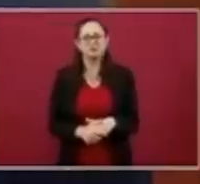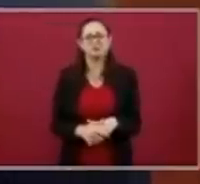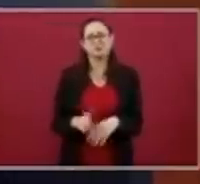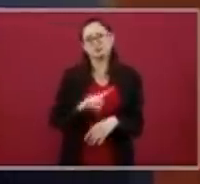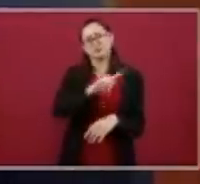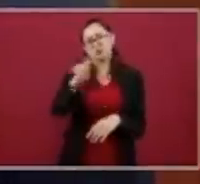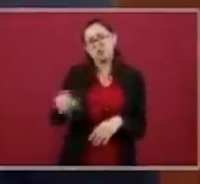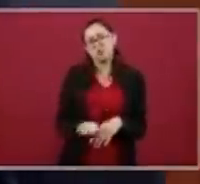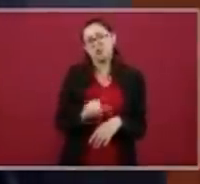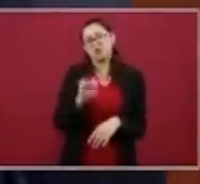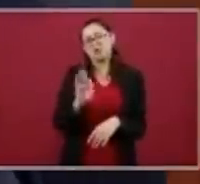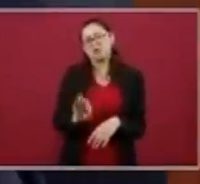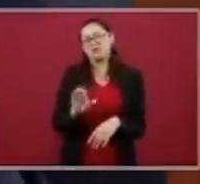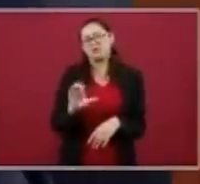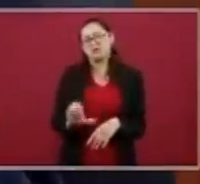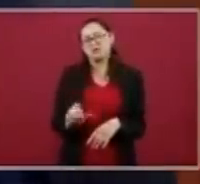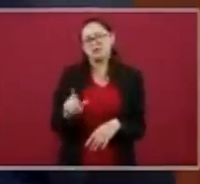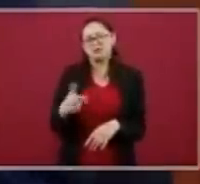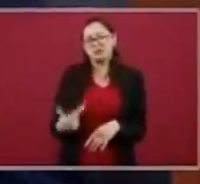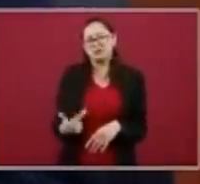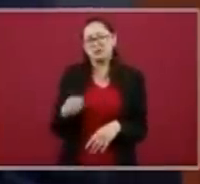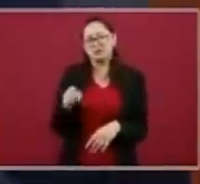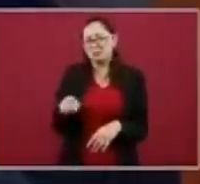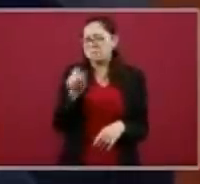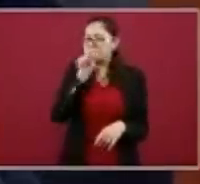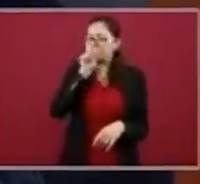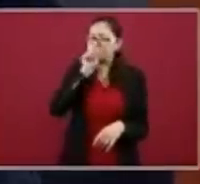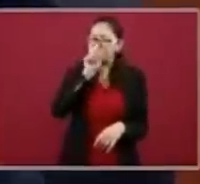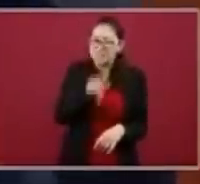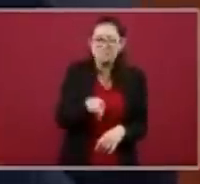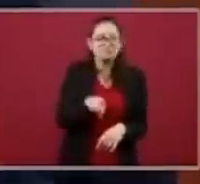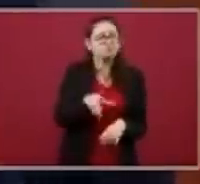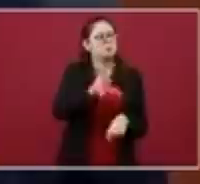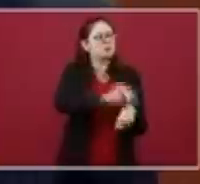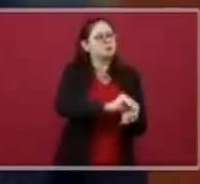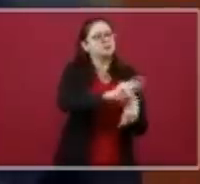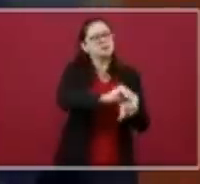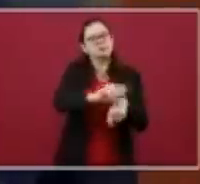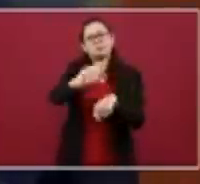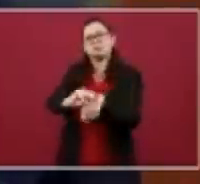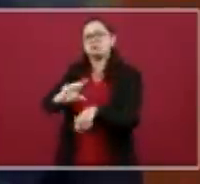Calderón, lo mismo, más concesiones.